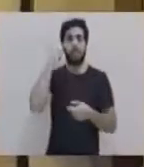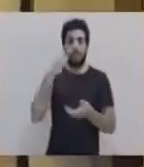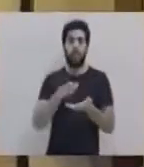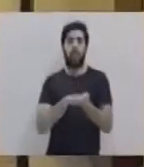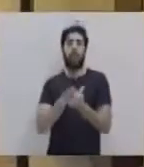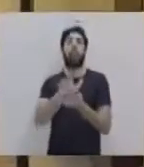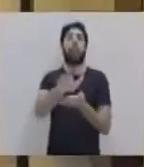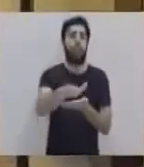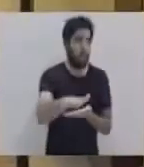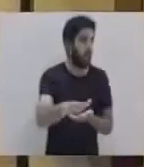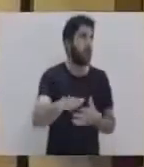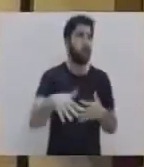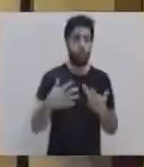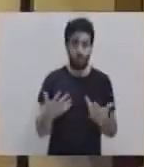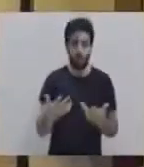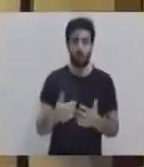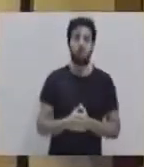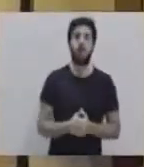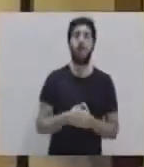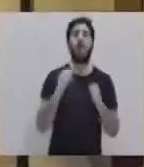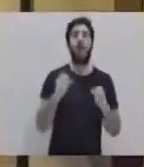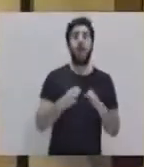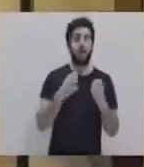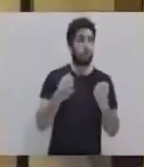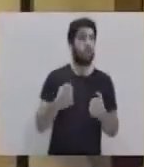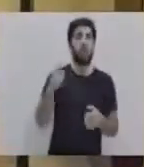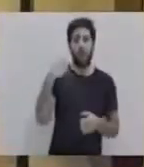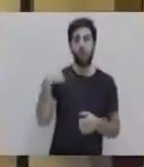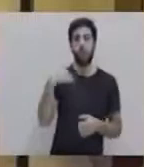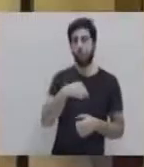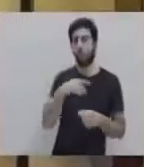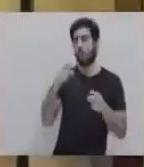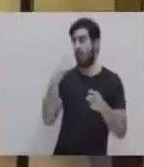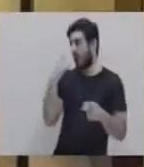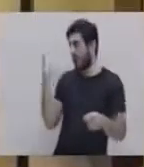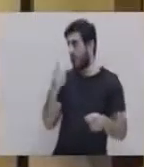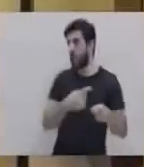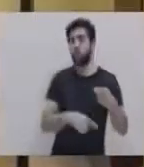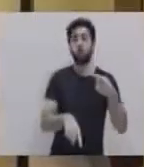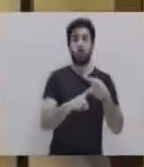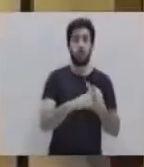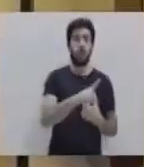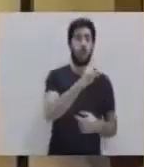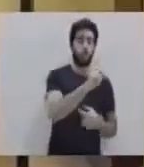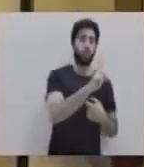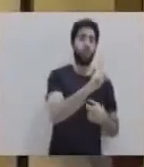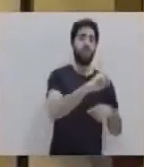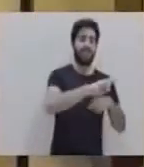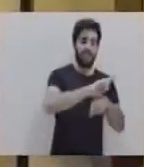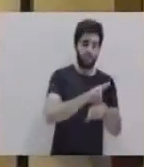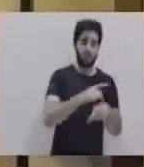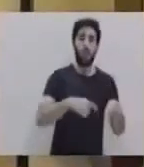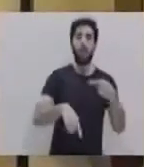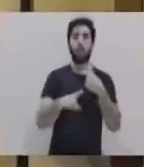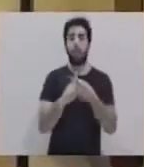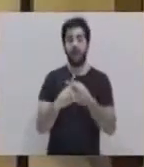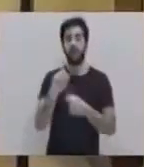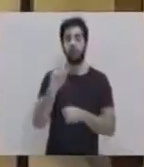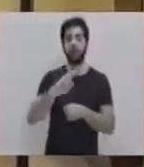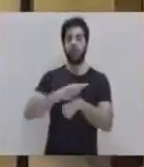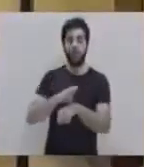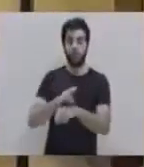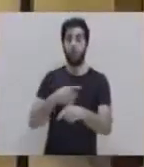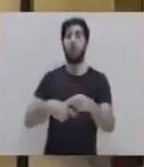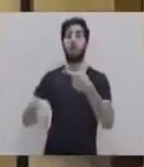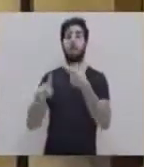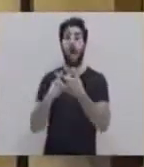segundo, ya sin dar vueltas las llantas. Entonces ahí es cuando ya tenemos una sumatoria. Un segundo más